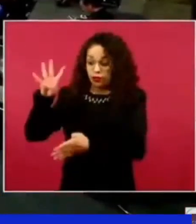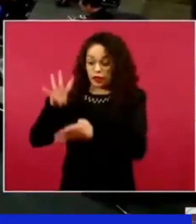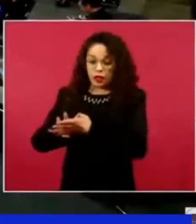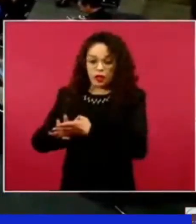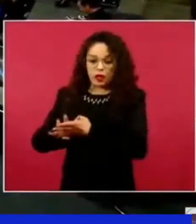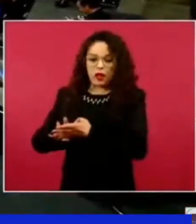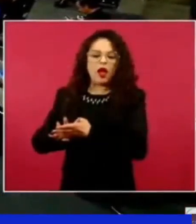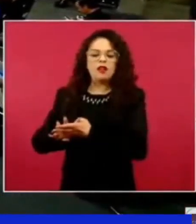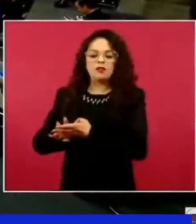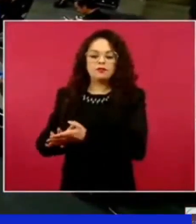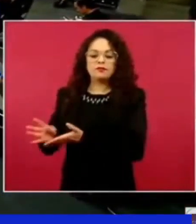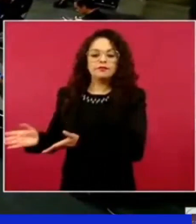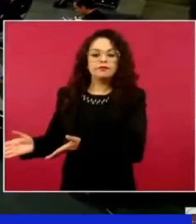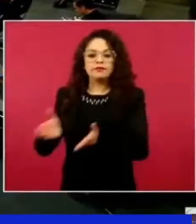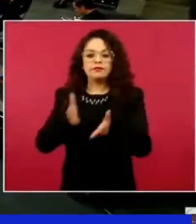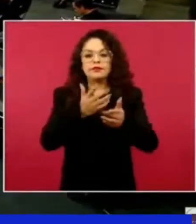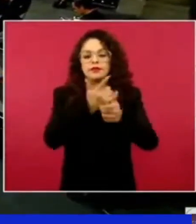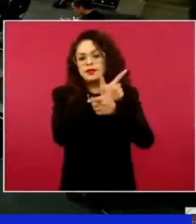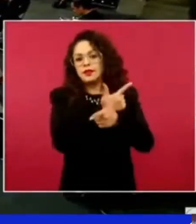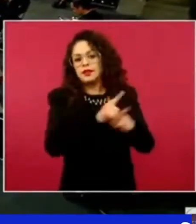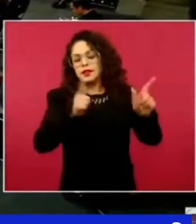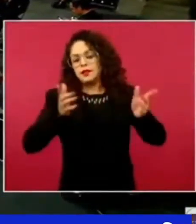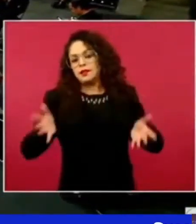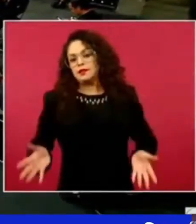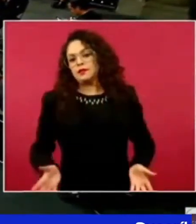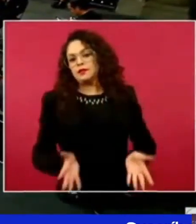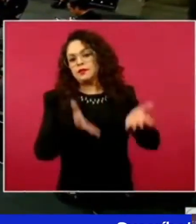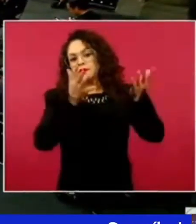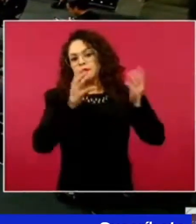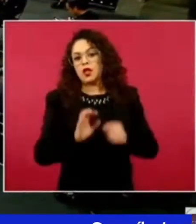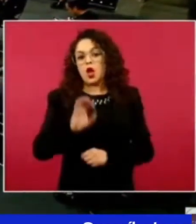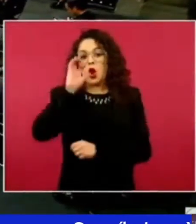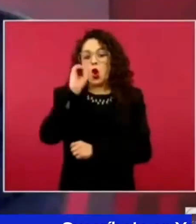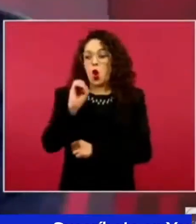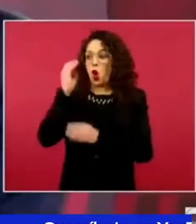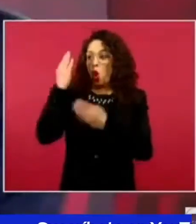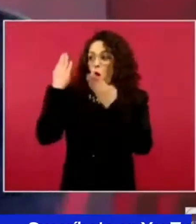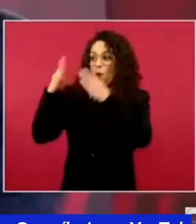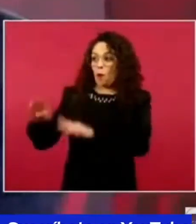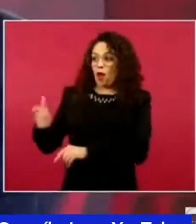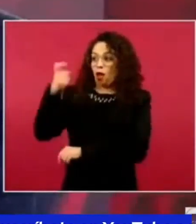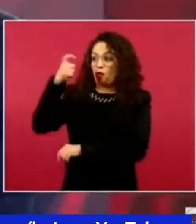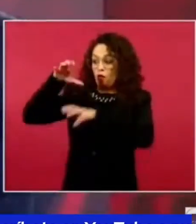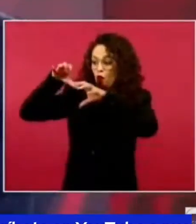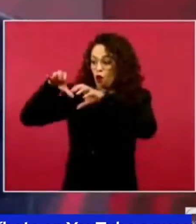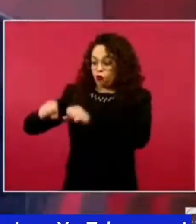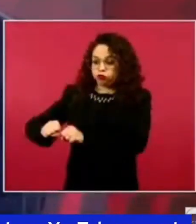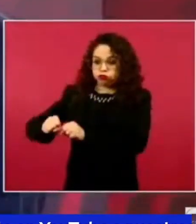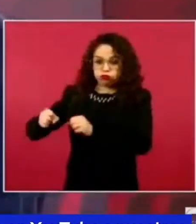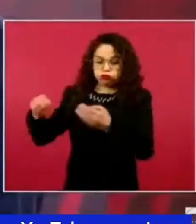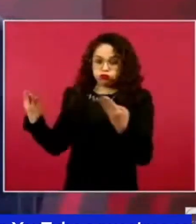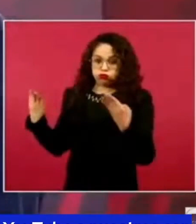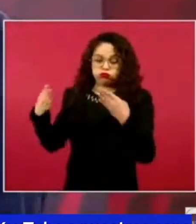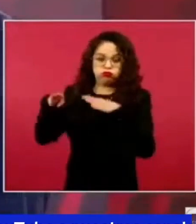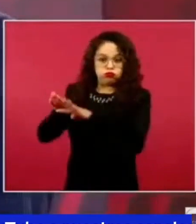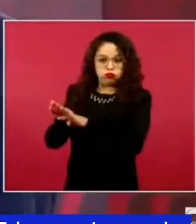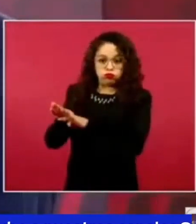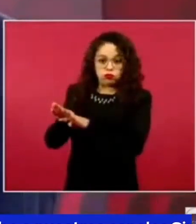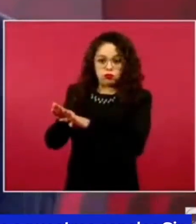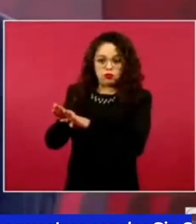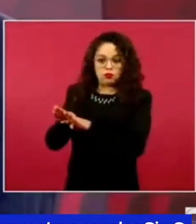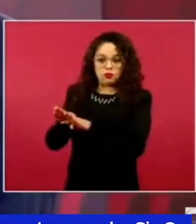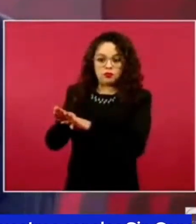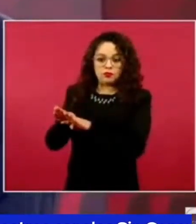cómo descongelar cuentas, cómo sucedió en el caso de la esposa de García Luna,